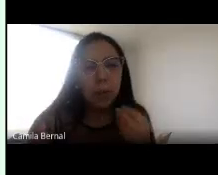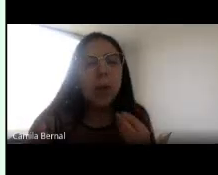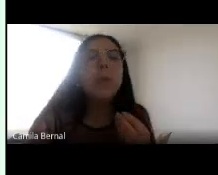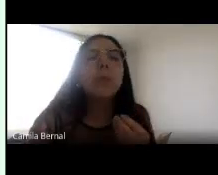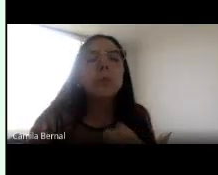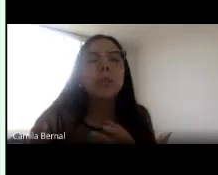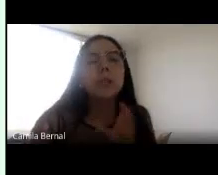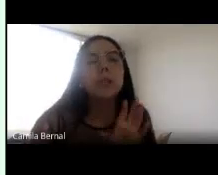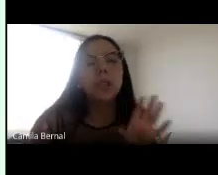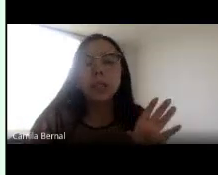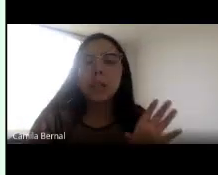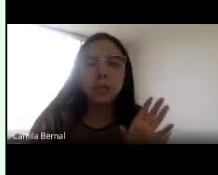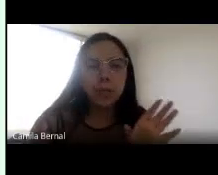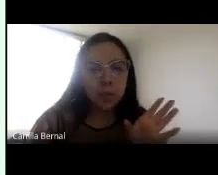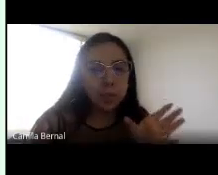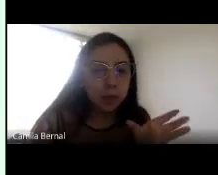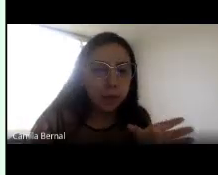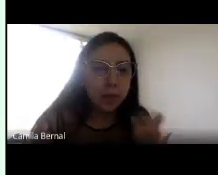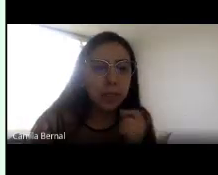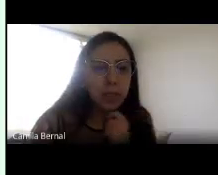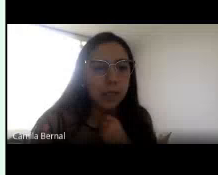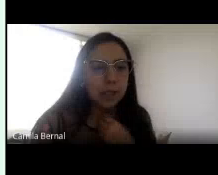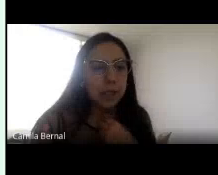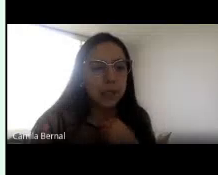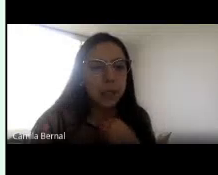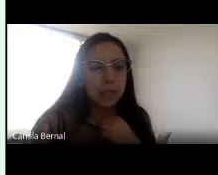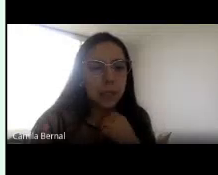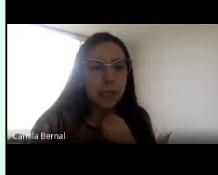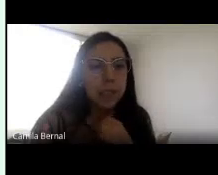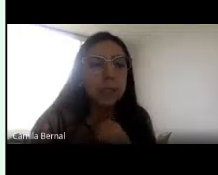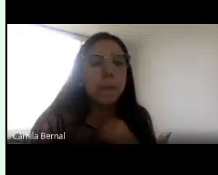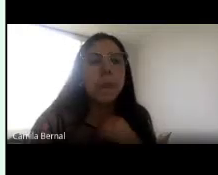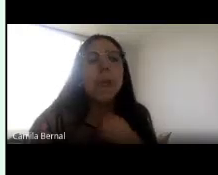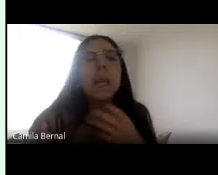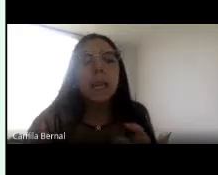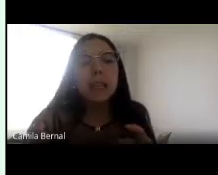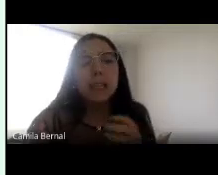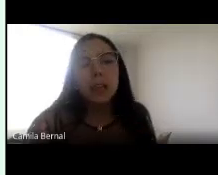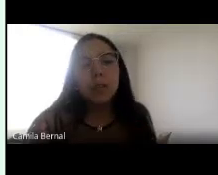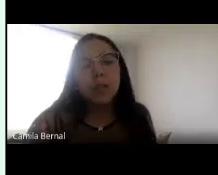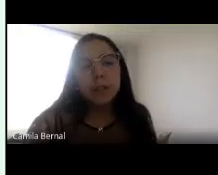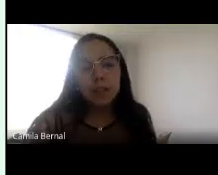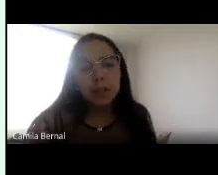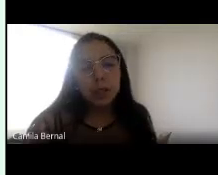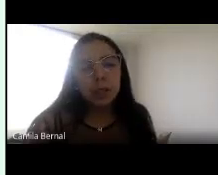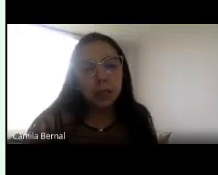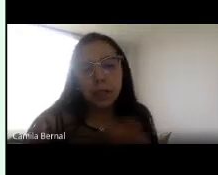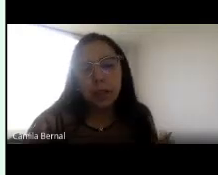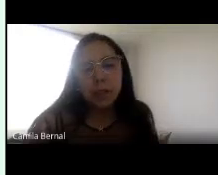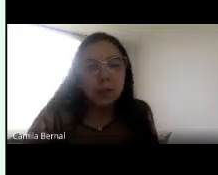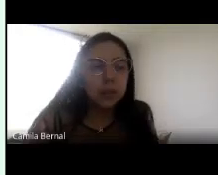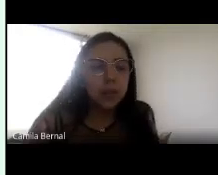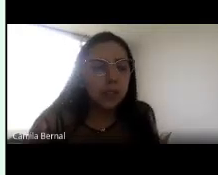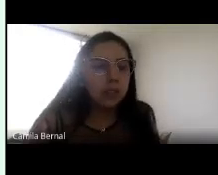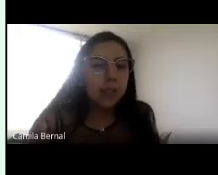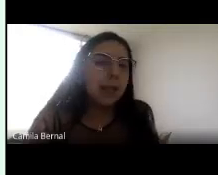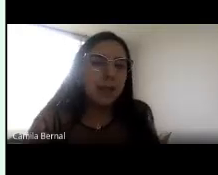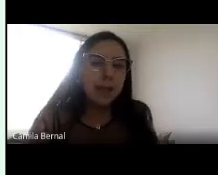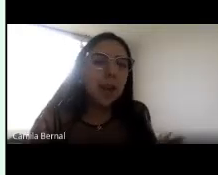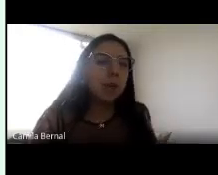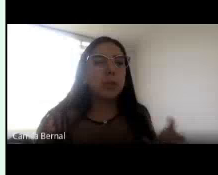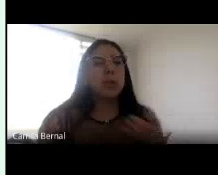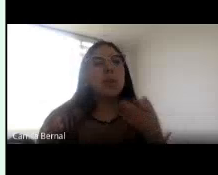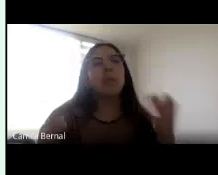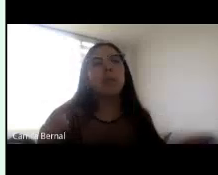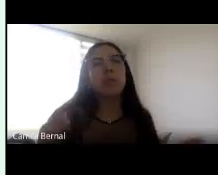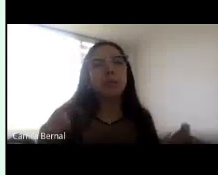la probamos. Entonces, estas hacen parte de las características físicas y tienen una afectación directa sobre las condiciones estéticas del